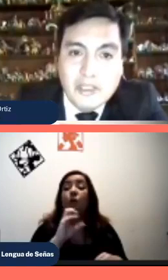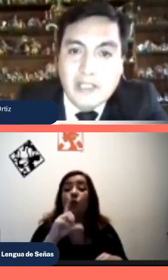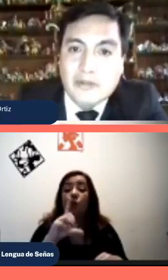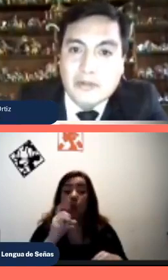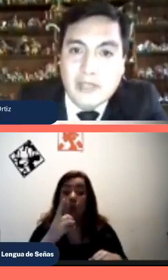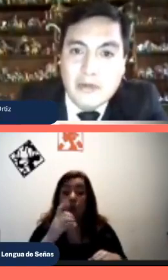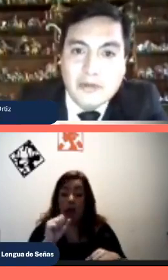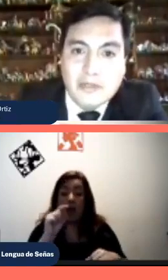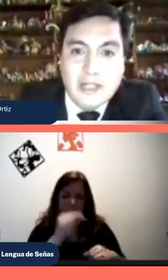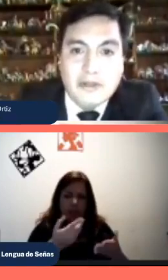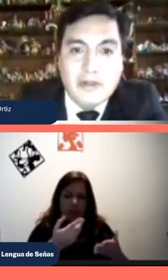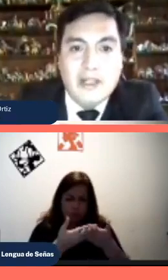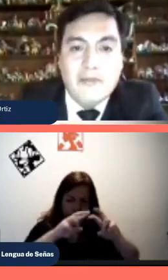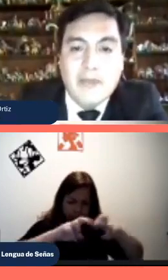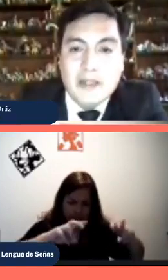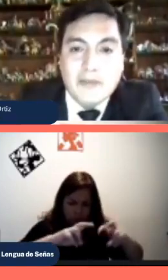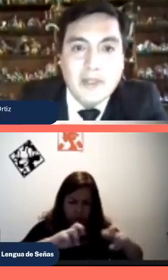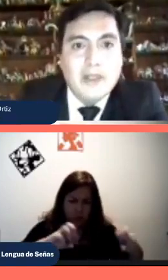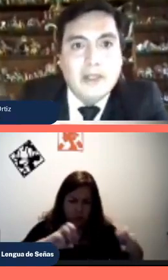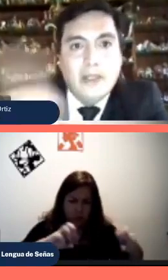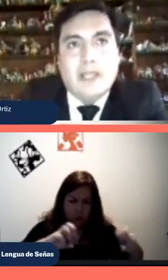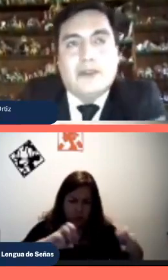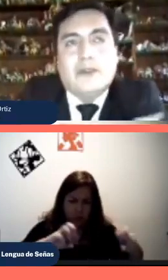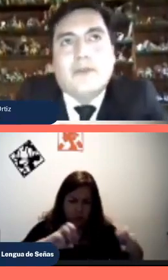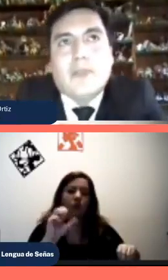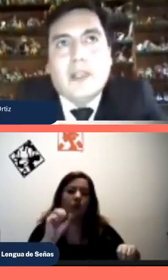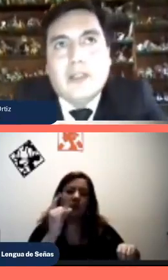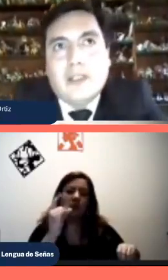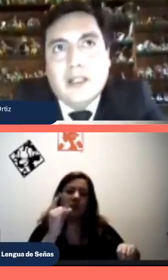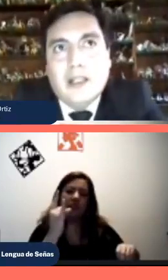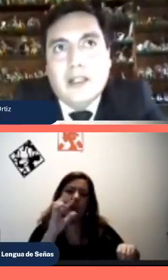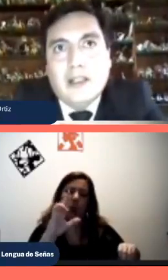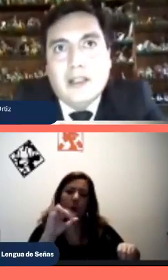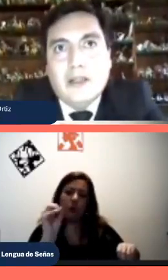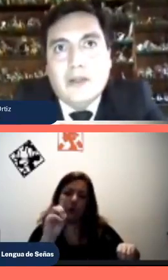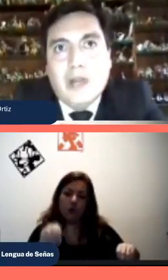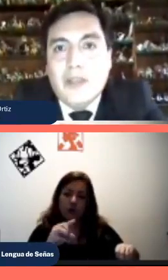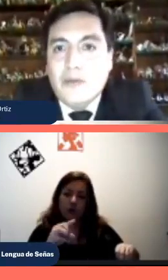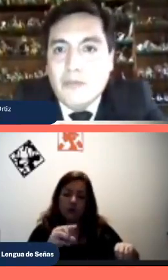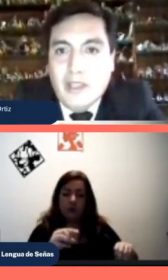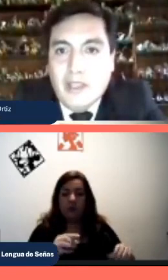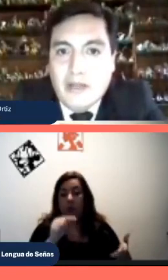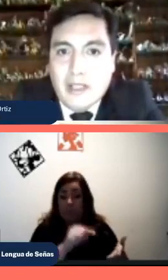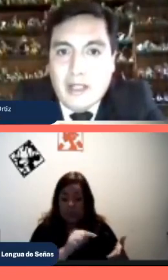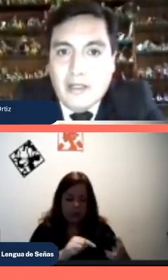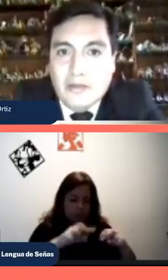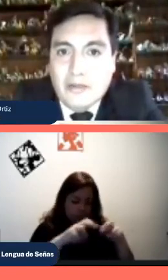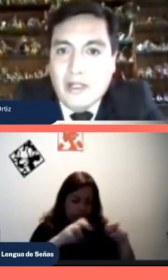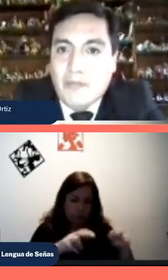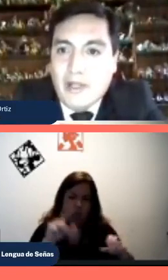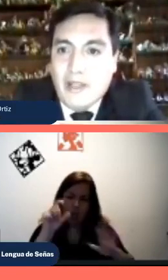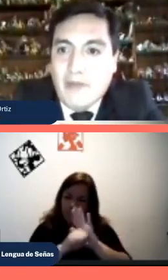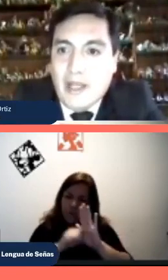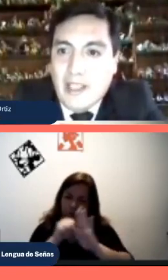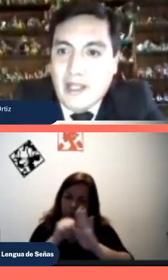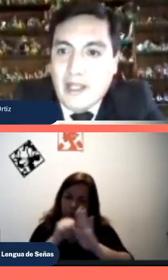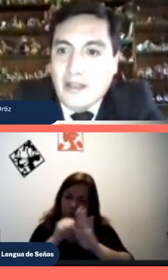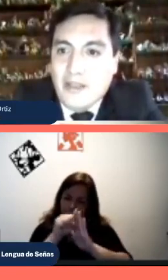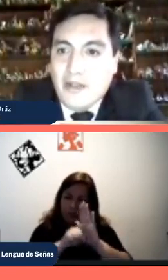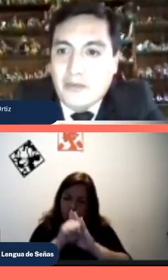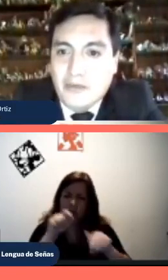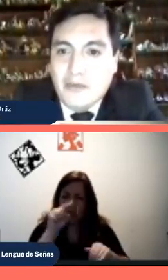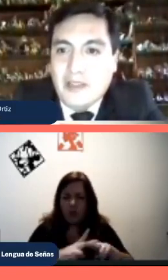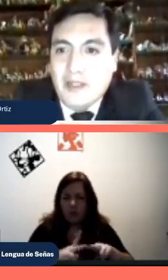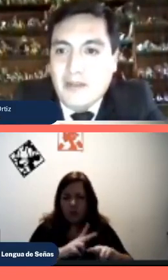los ictiosaurios en las Torres del Paine. De hecho, hay un video que realizó el Explora de Magallanes